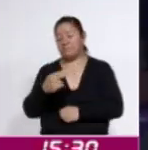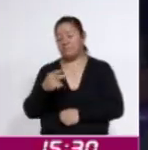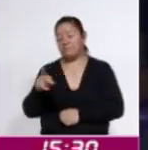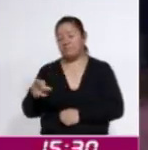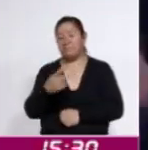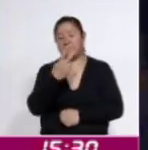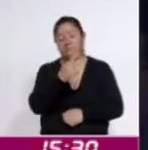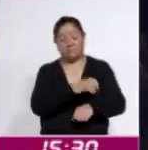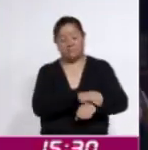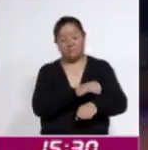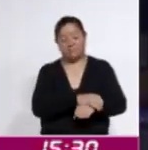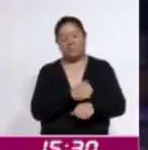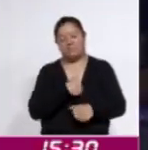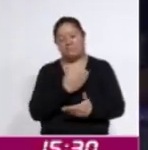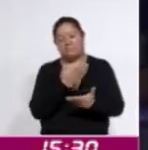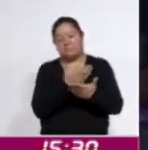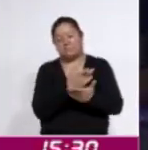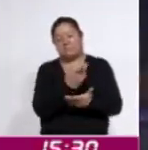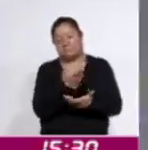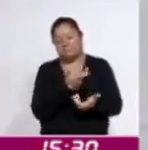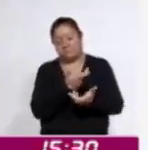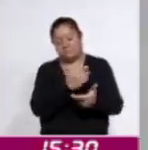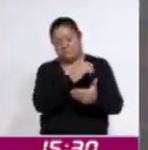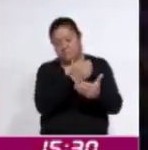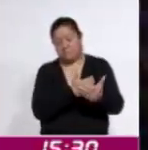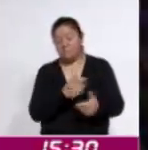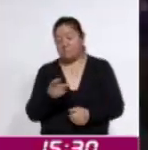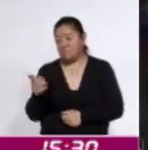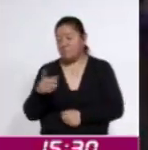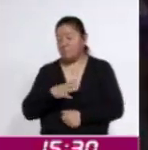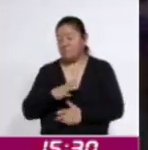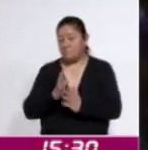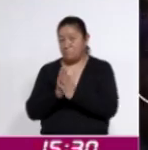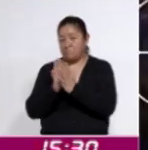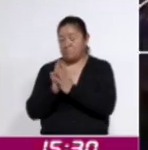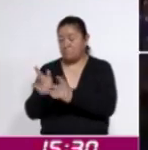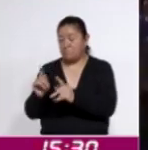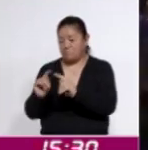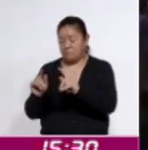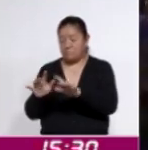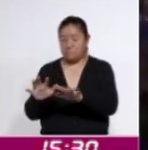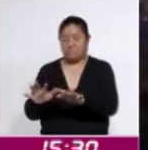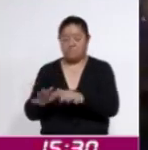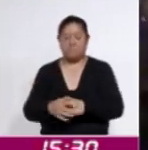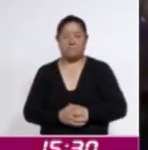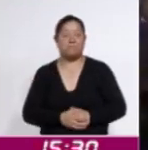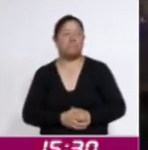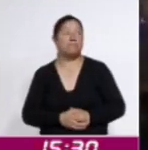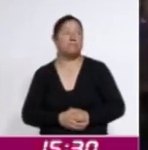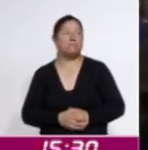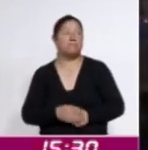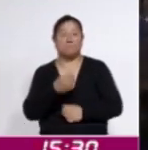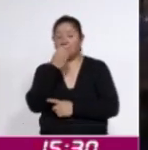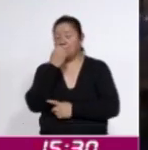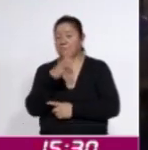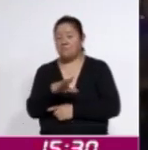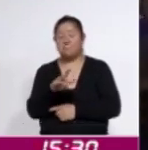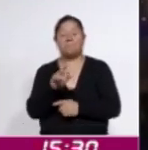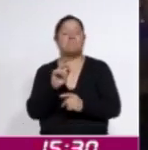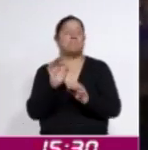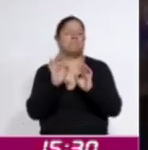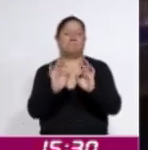tipo de eventos que engrandecen a Tlaxcala. Genial, está perfecto, está muy animoso, todo muy